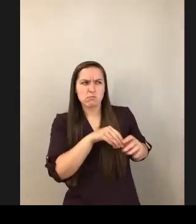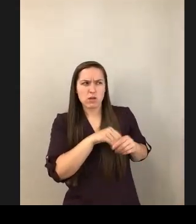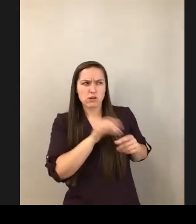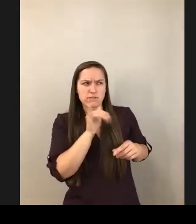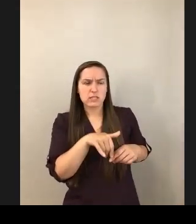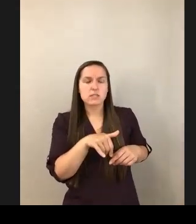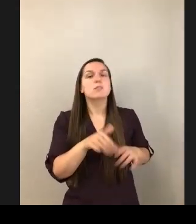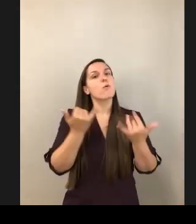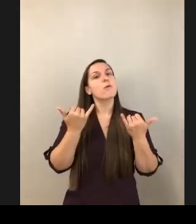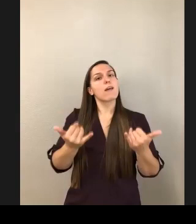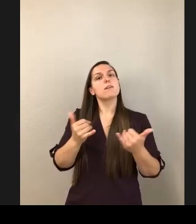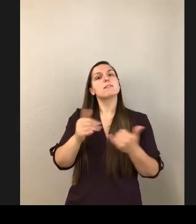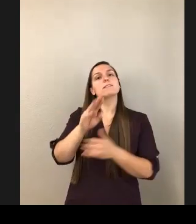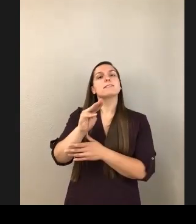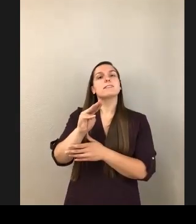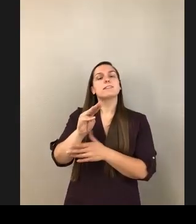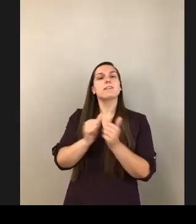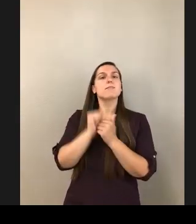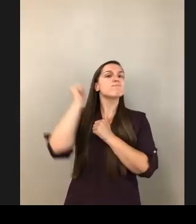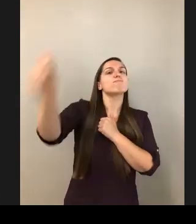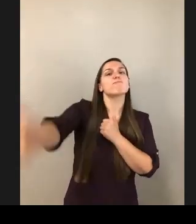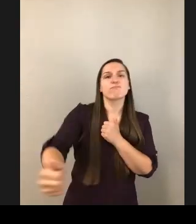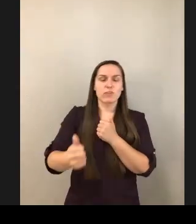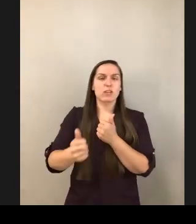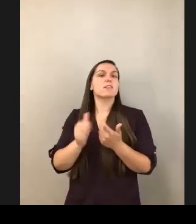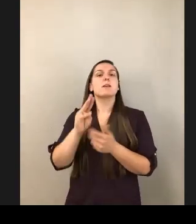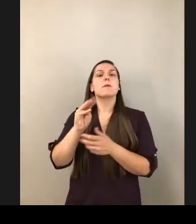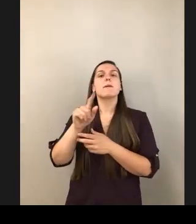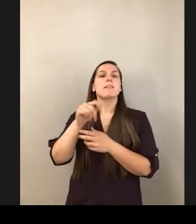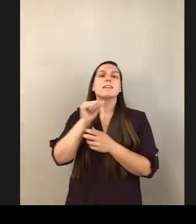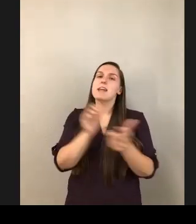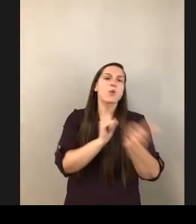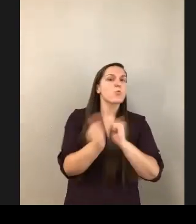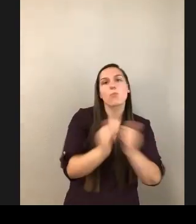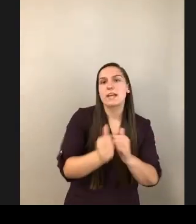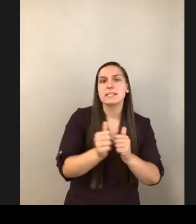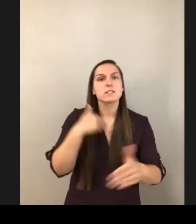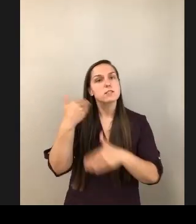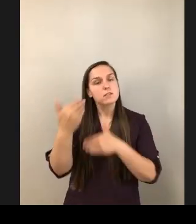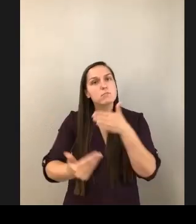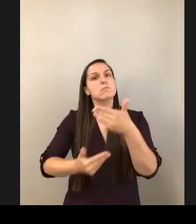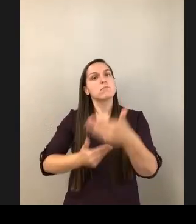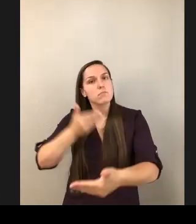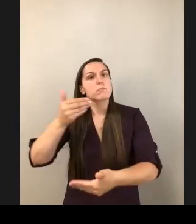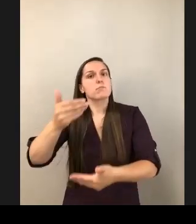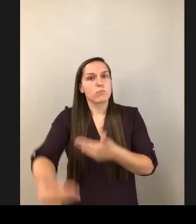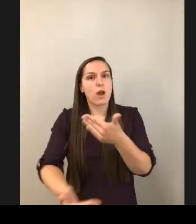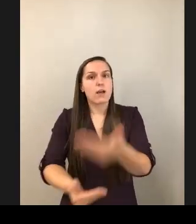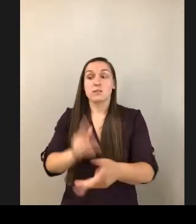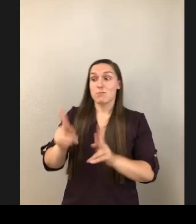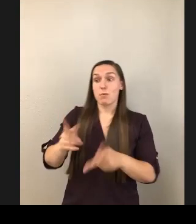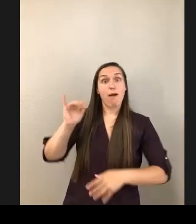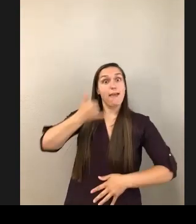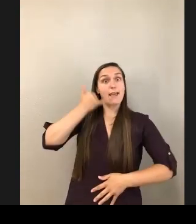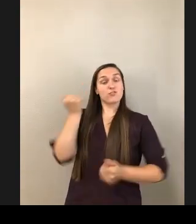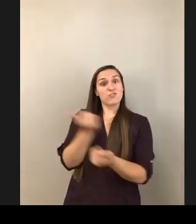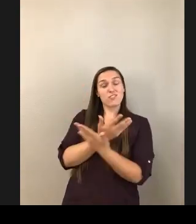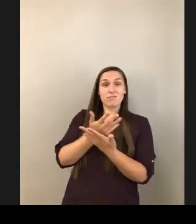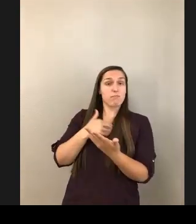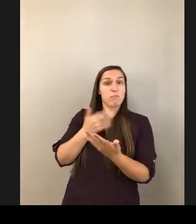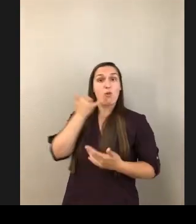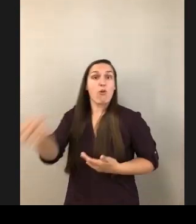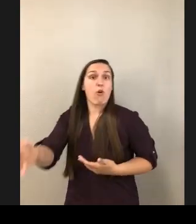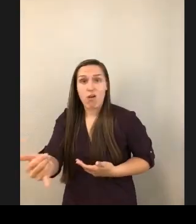qué es lo que yo voy a hacer. Para mí esto es un maratón y no una carrera.